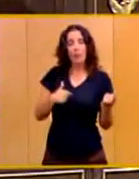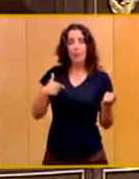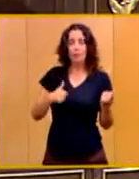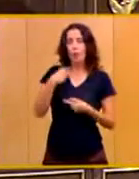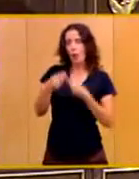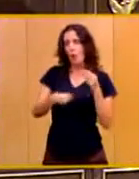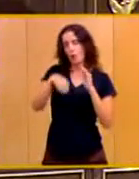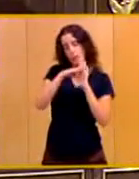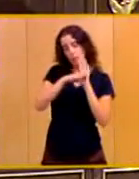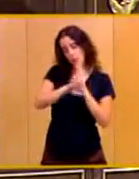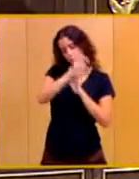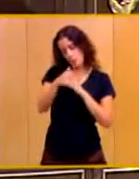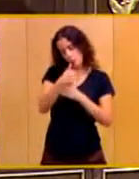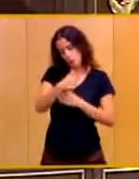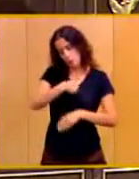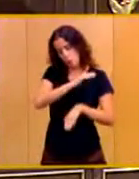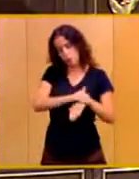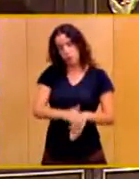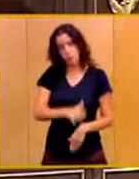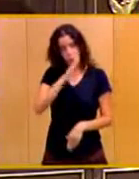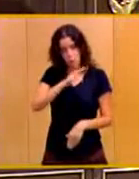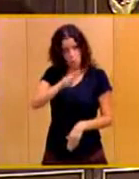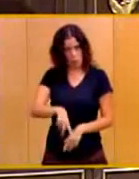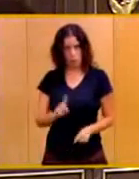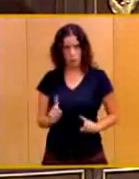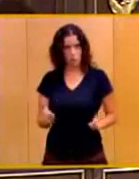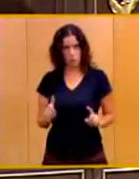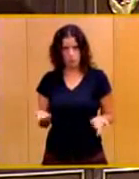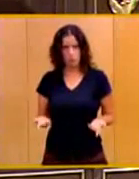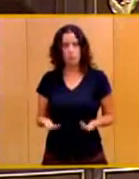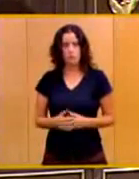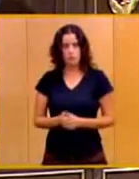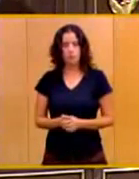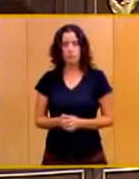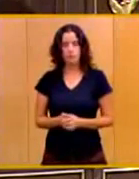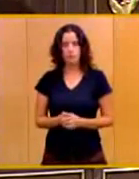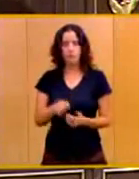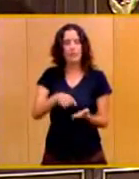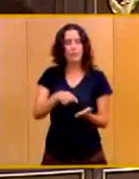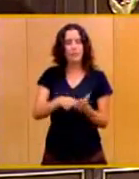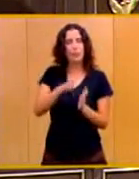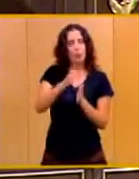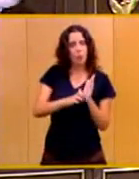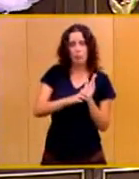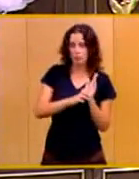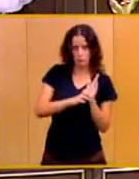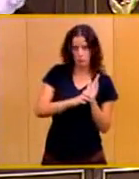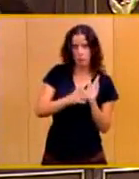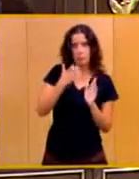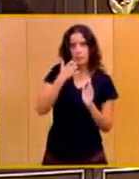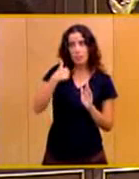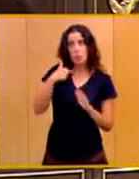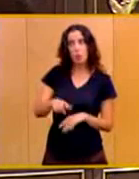europeas, porque no es verdad. Quienes le apuntalan han exigido recortes, pero quien decide dónde corta es